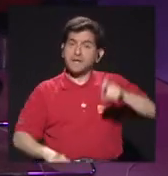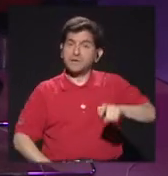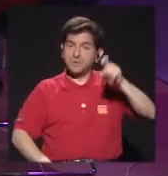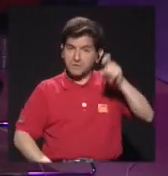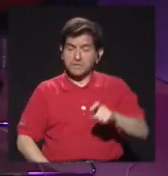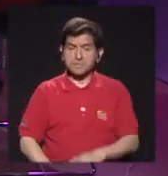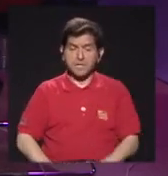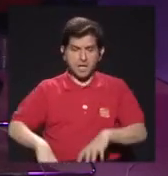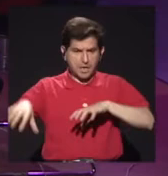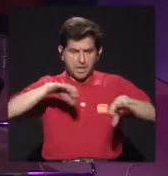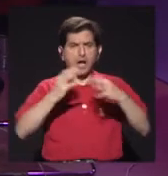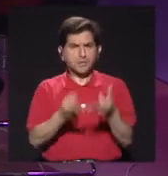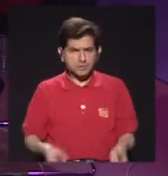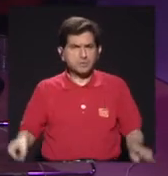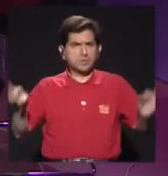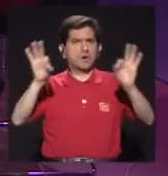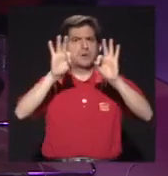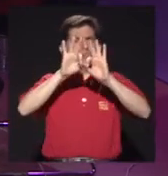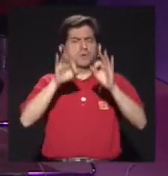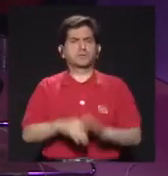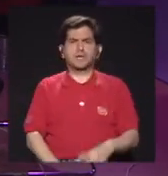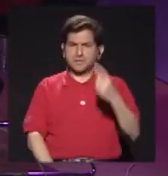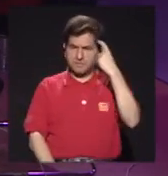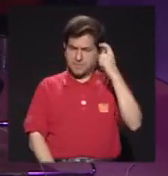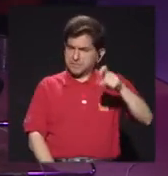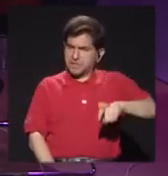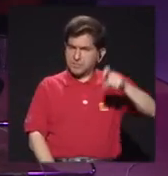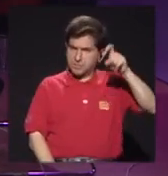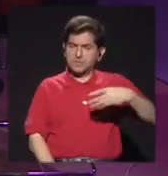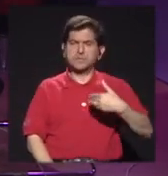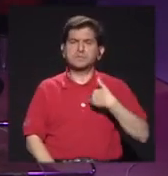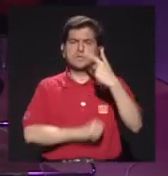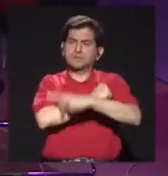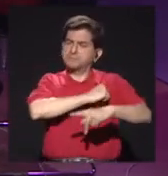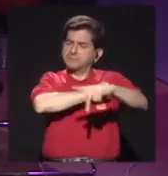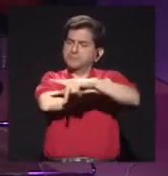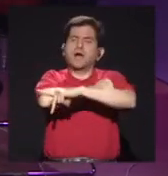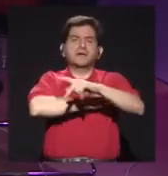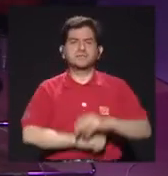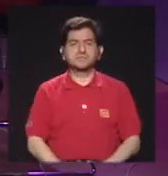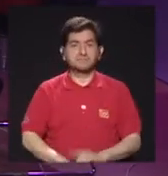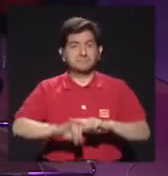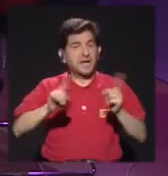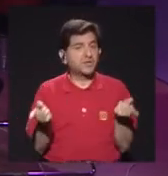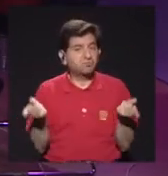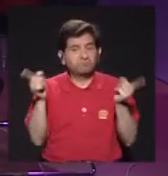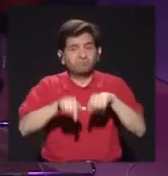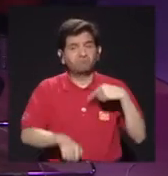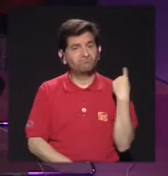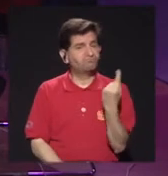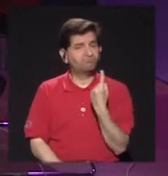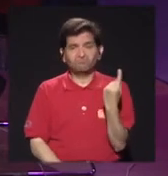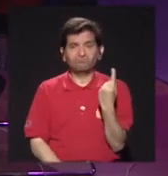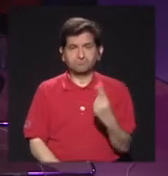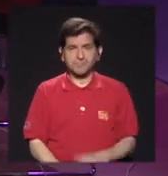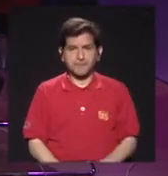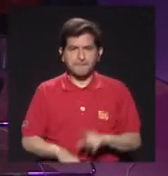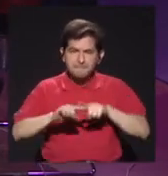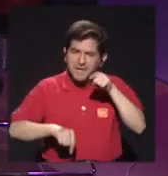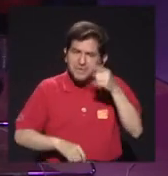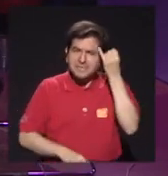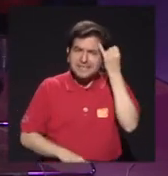eventos muy importantes en términos de las necesidades que tiene el país no siempre ocurre pero por ahí va